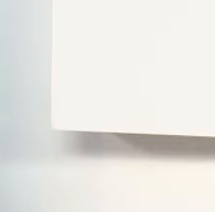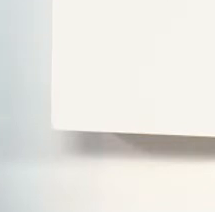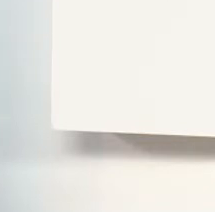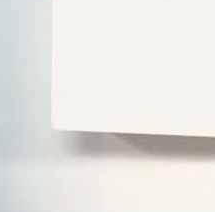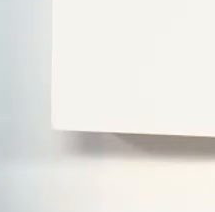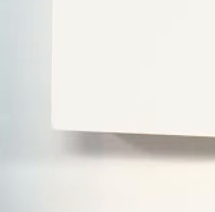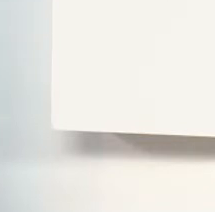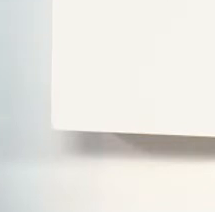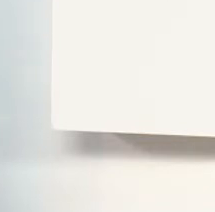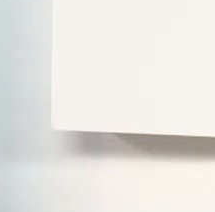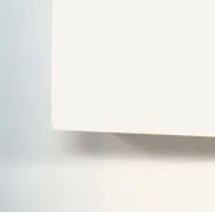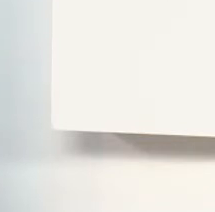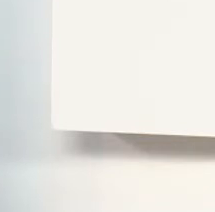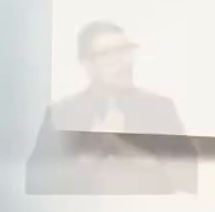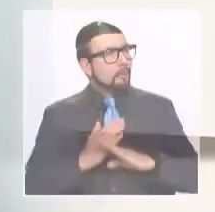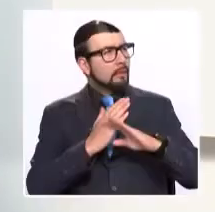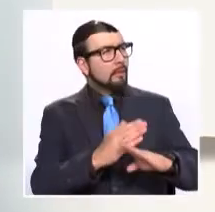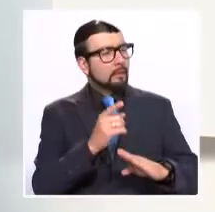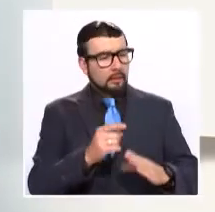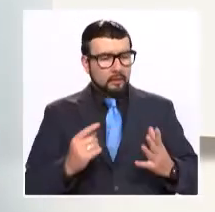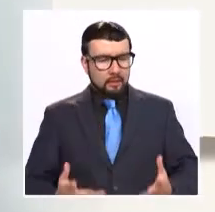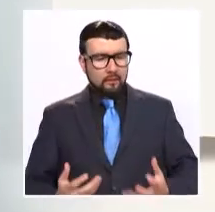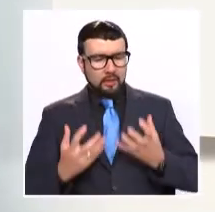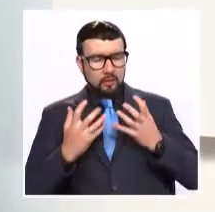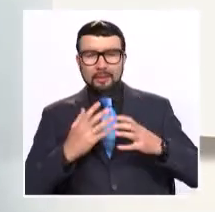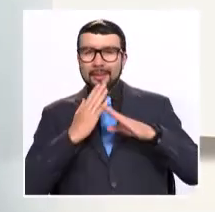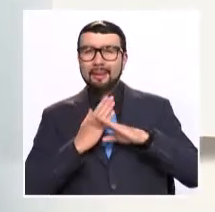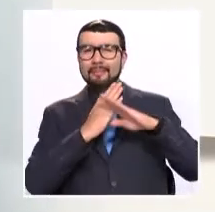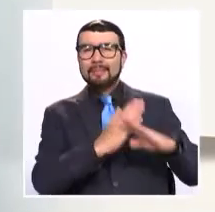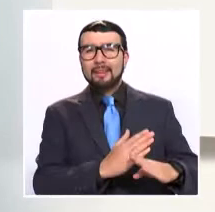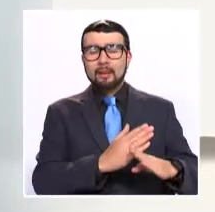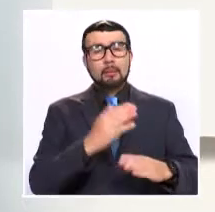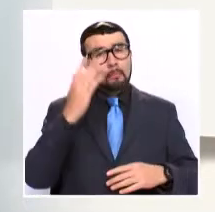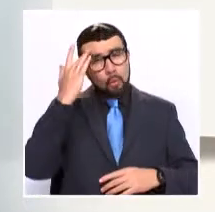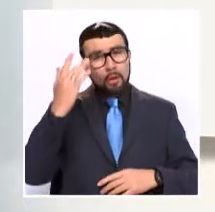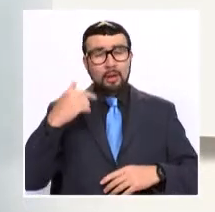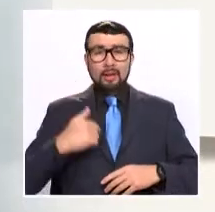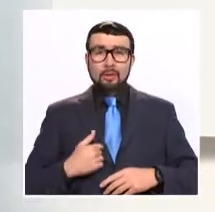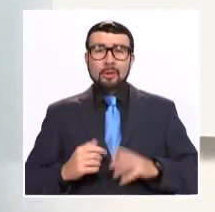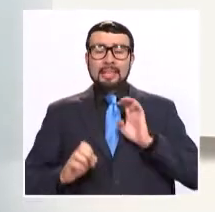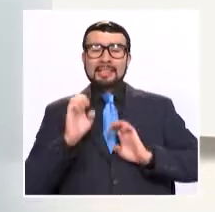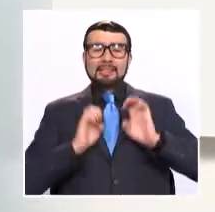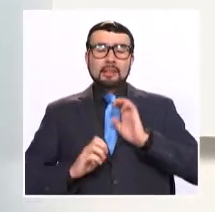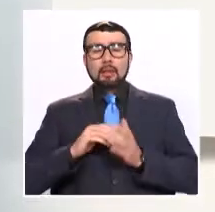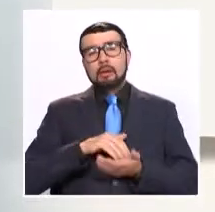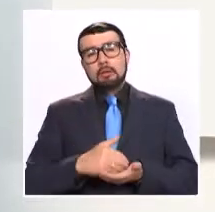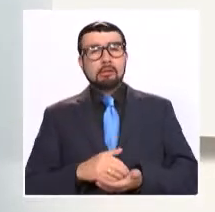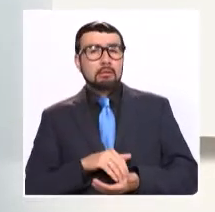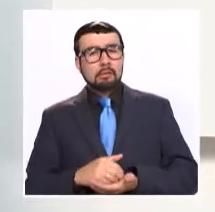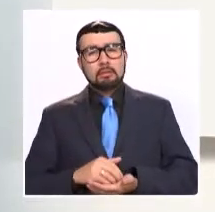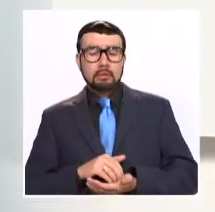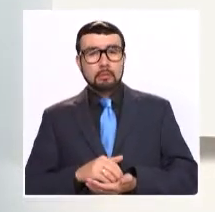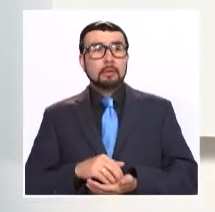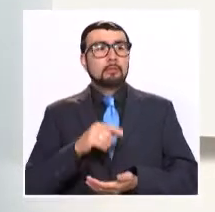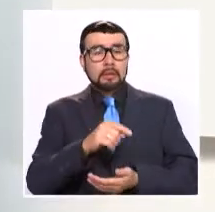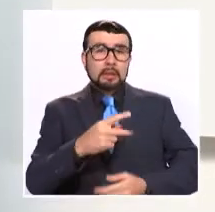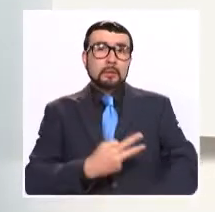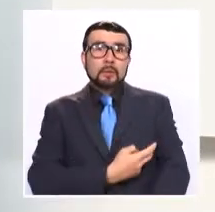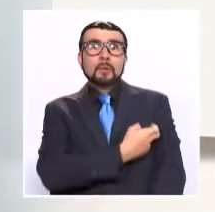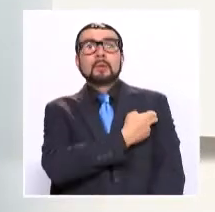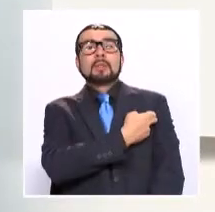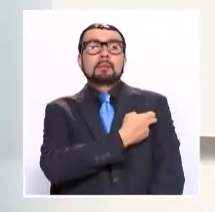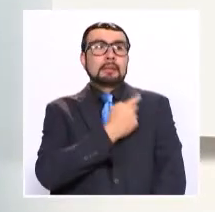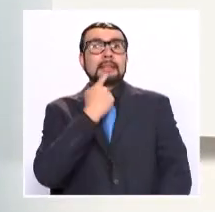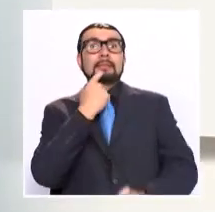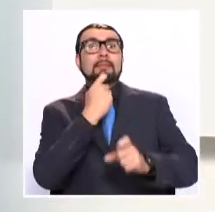de entrada tienen debilitado su sistema inmunológico por la enfermedad y por algunos de los tratamientos que hacemos para lupus. Entonces, sí hay